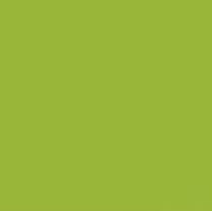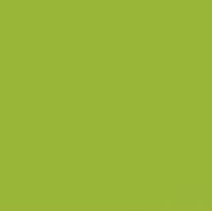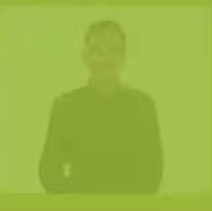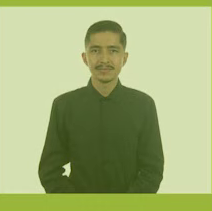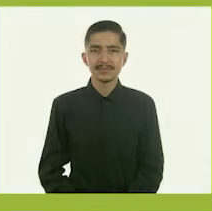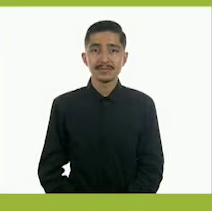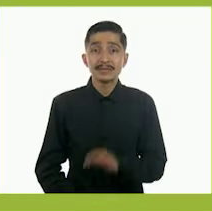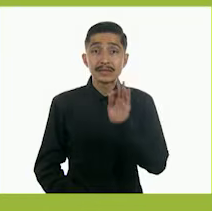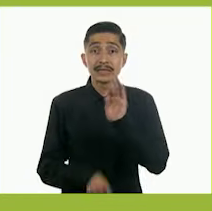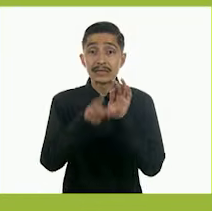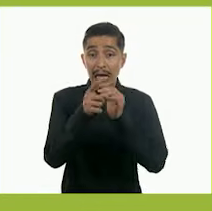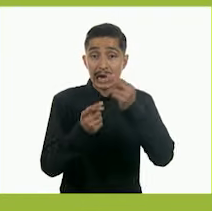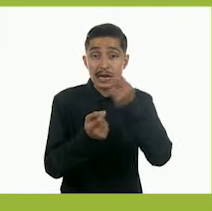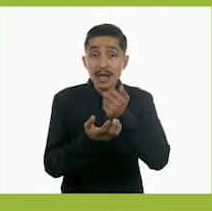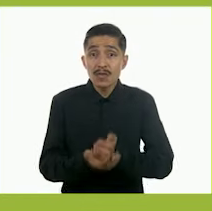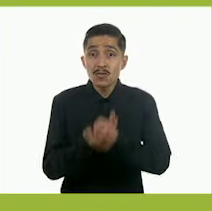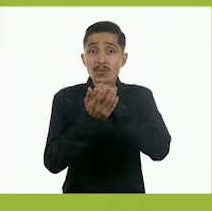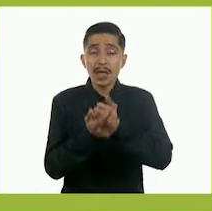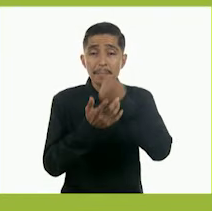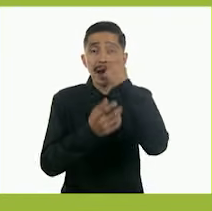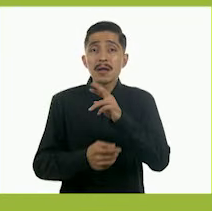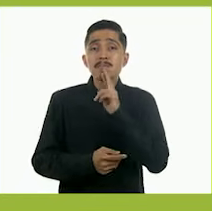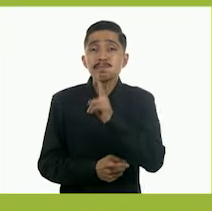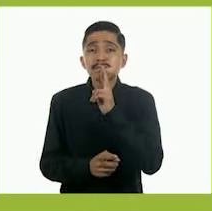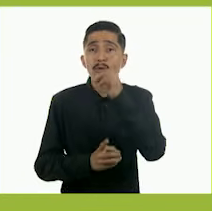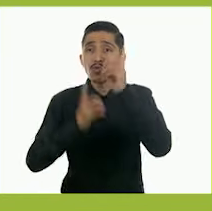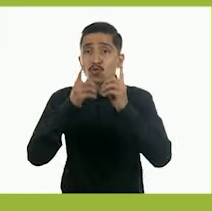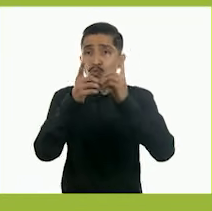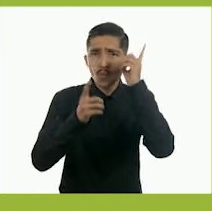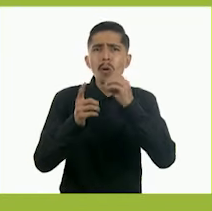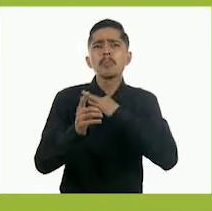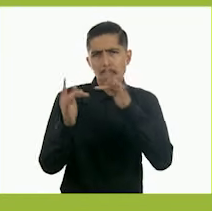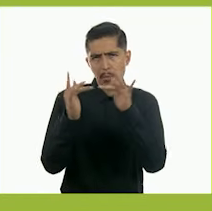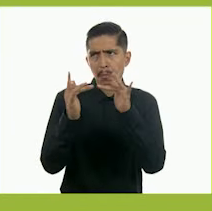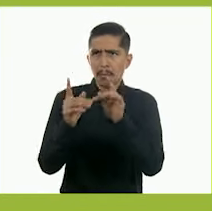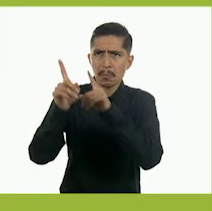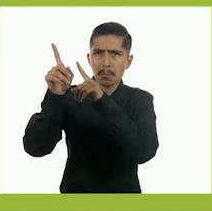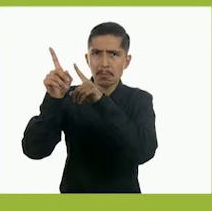Si necesitas ayuda para resolver tus dudas, contáctanos.